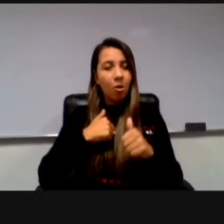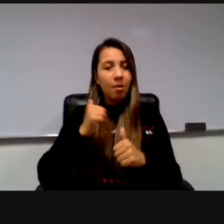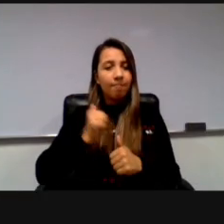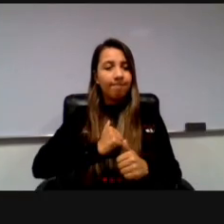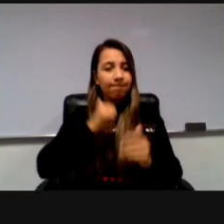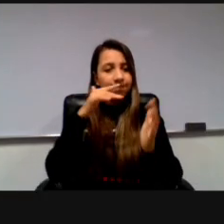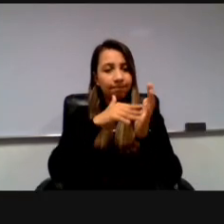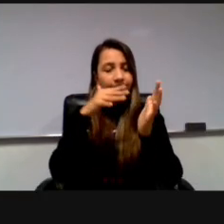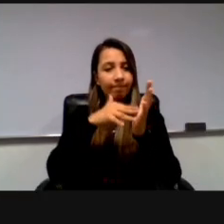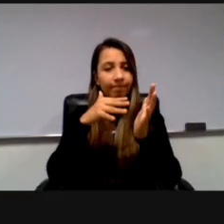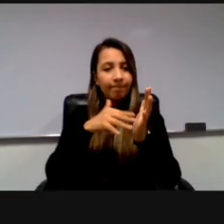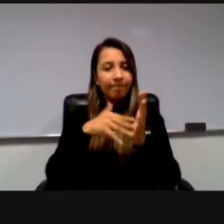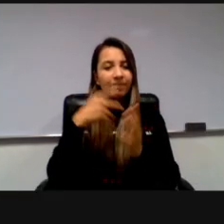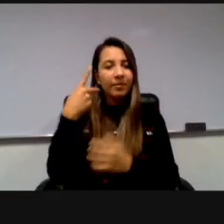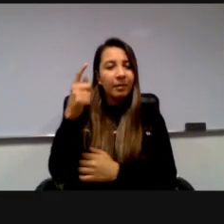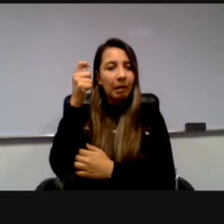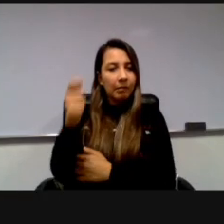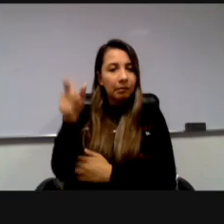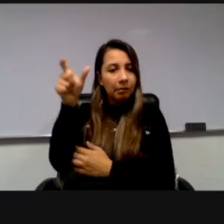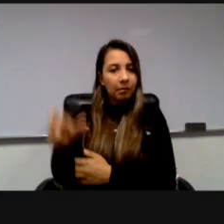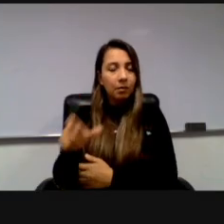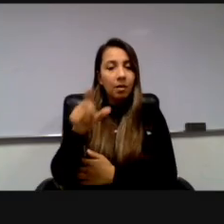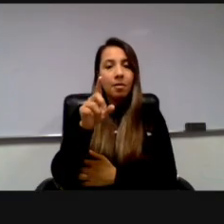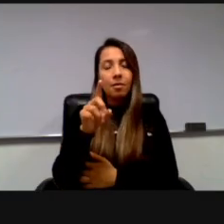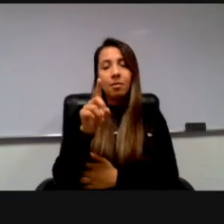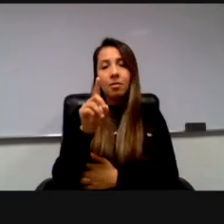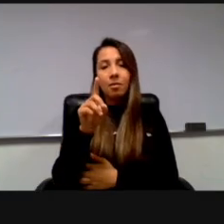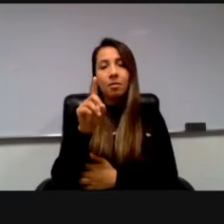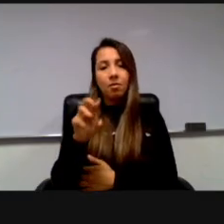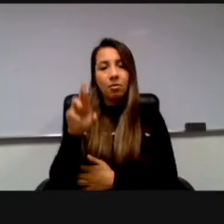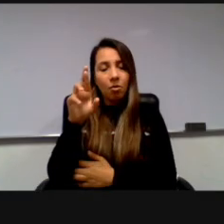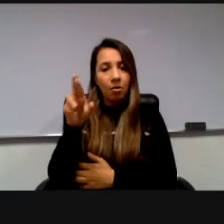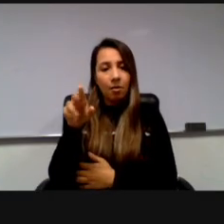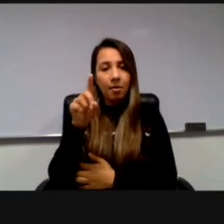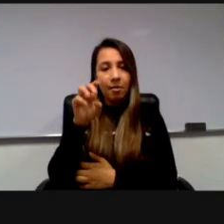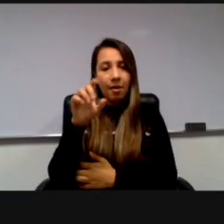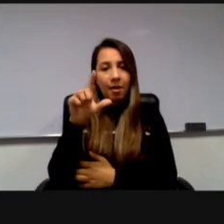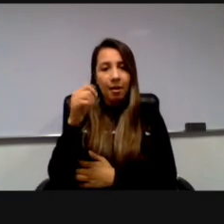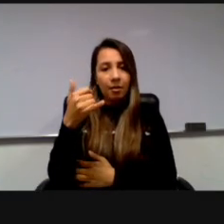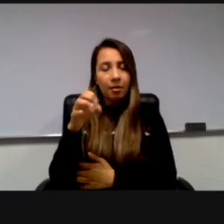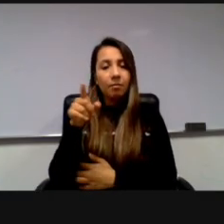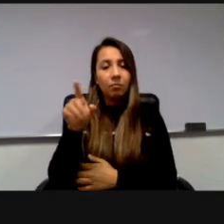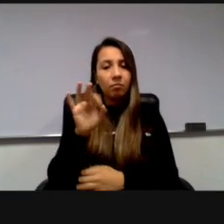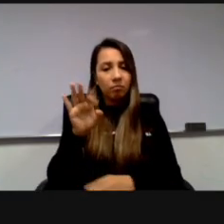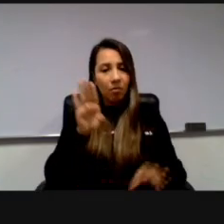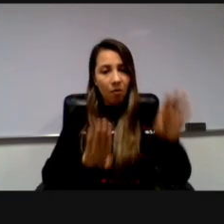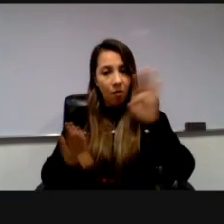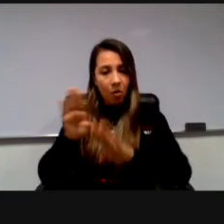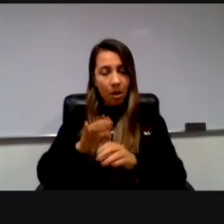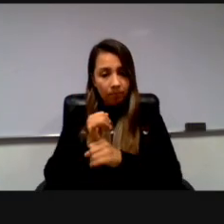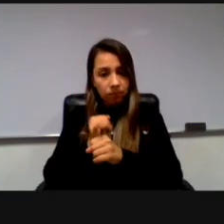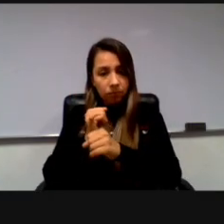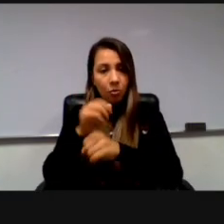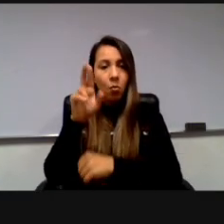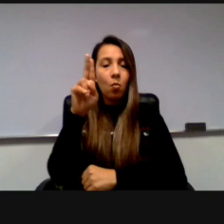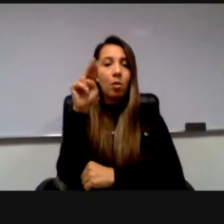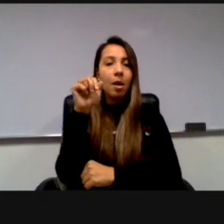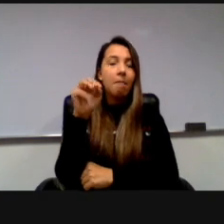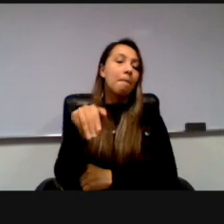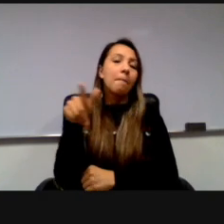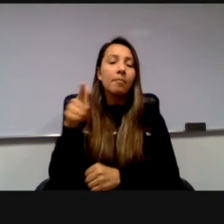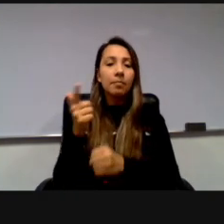una breve semblanza del doctor Delalle. Él es biólogo por la Facultad de Ciencias de la UNAM. Realizó sus estudios